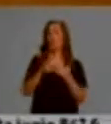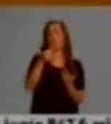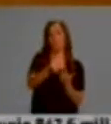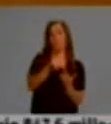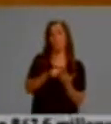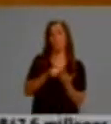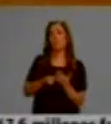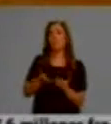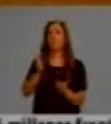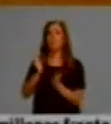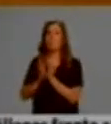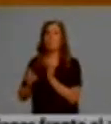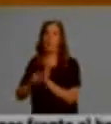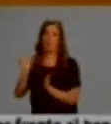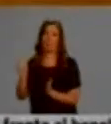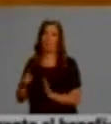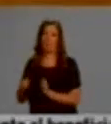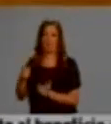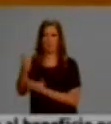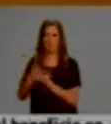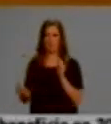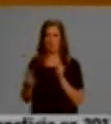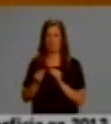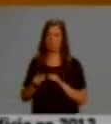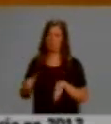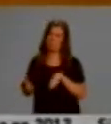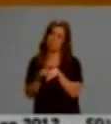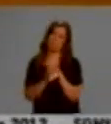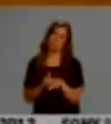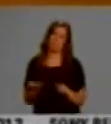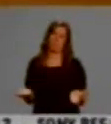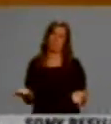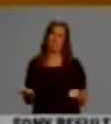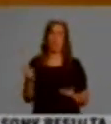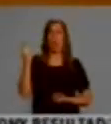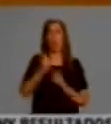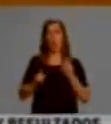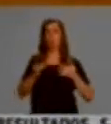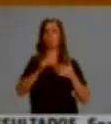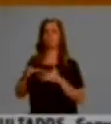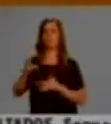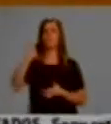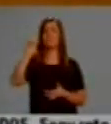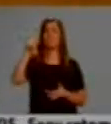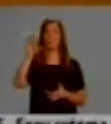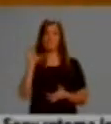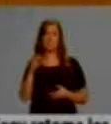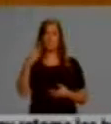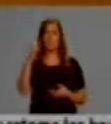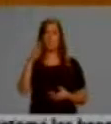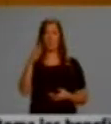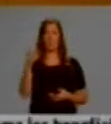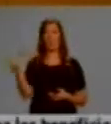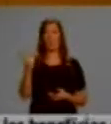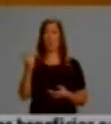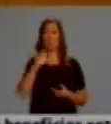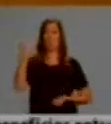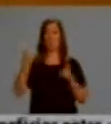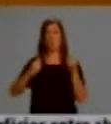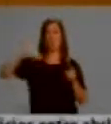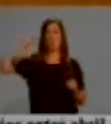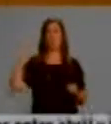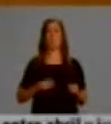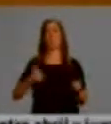en la Comunidad Valenciana. Es una obscenidad que, mientras algunos dirigentes como Camps y Barberá se reían montados en un